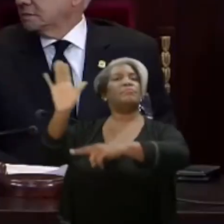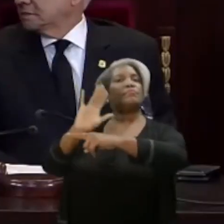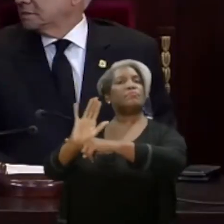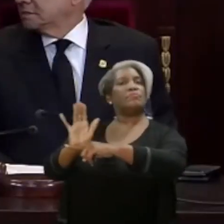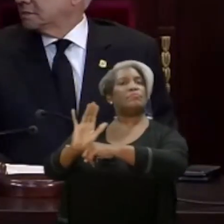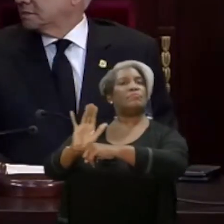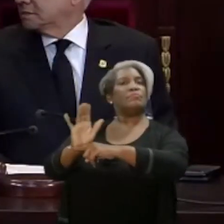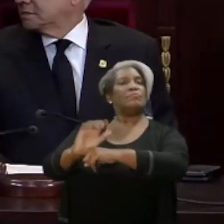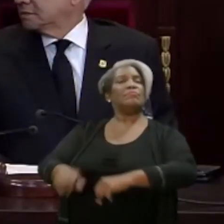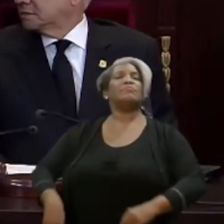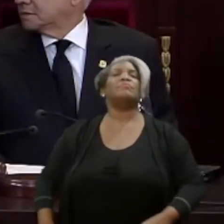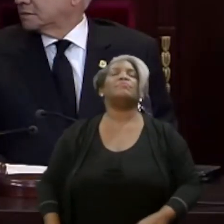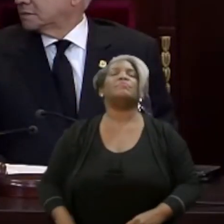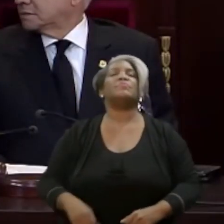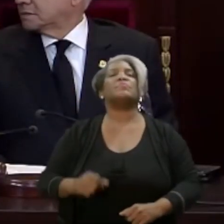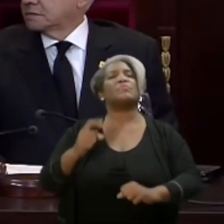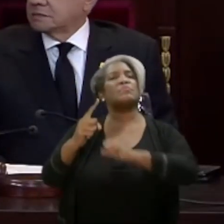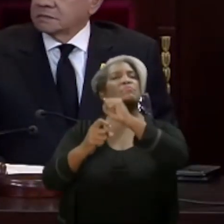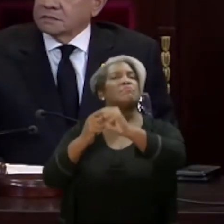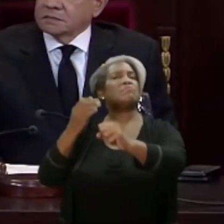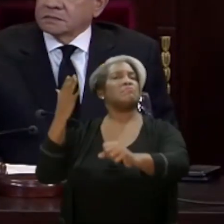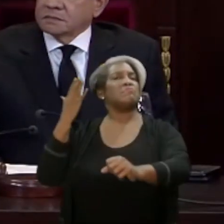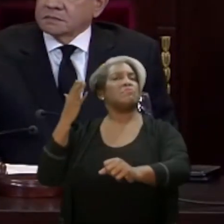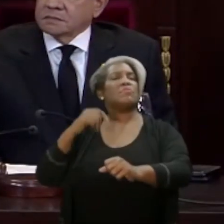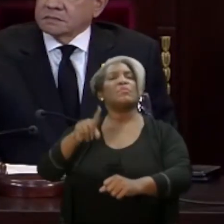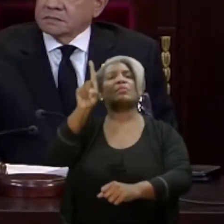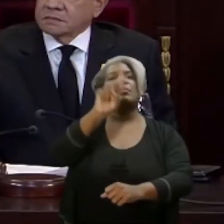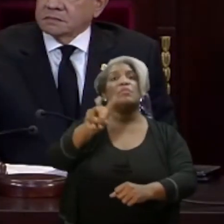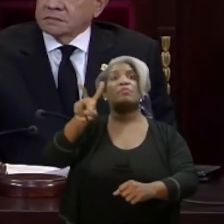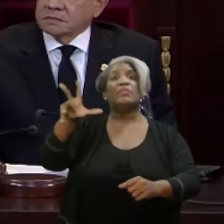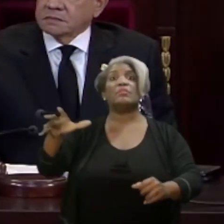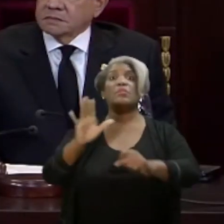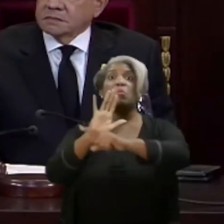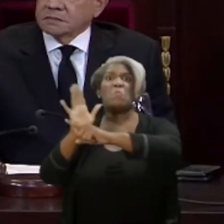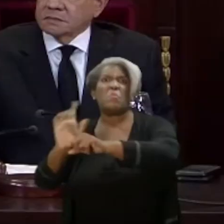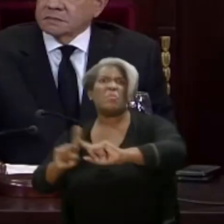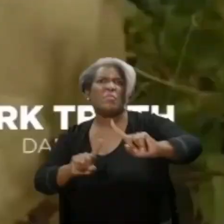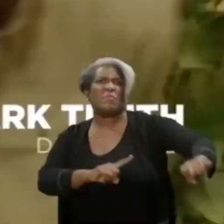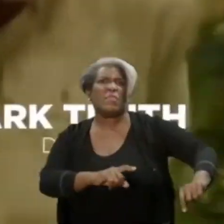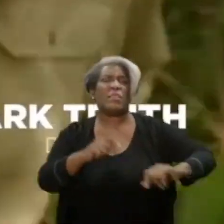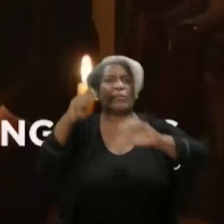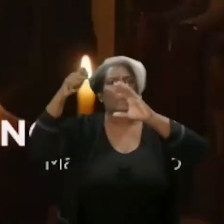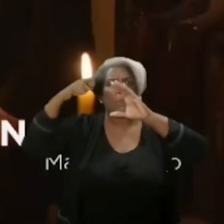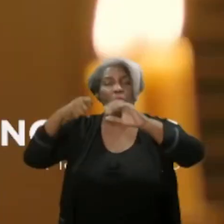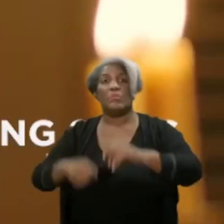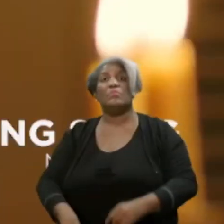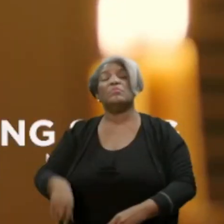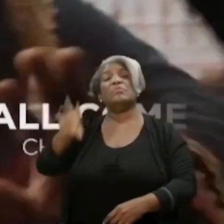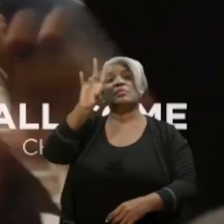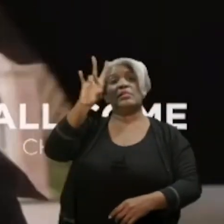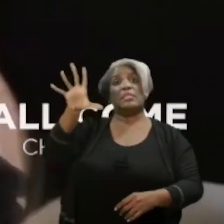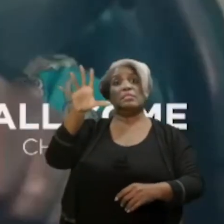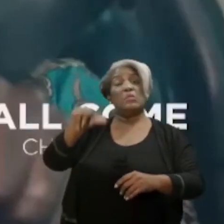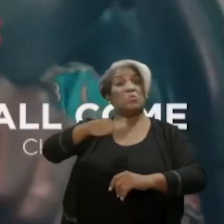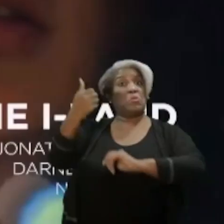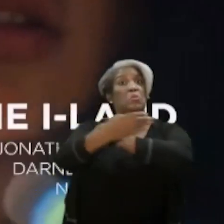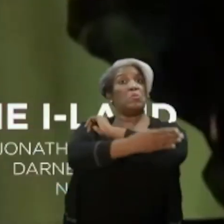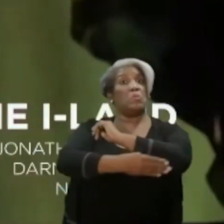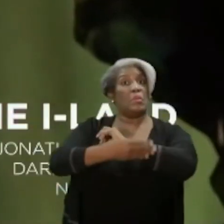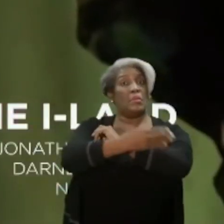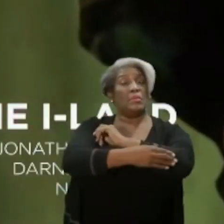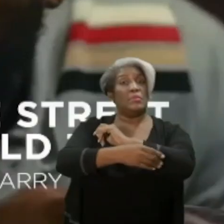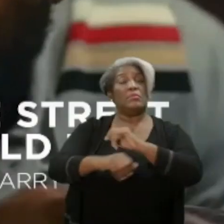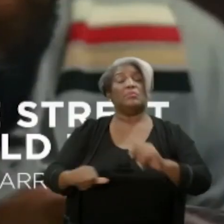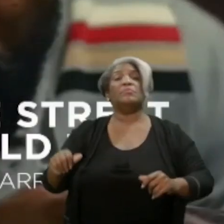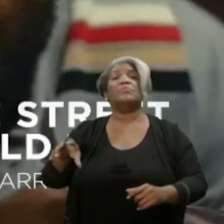se filmaron el pasado año 125 películas, 65 extranjeras y 60 nacionales que